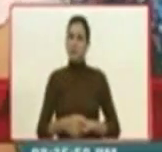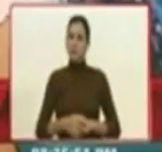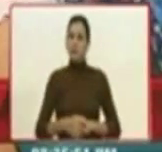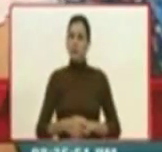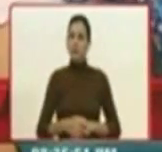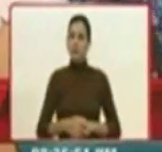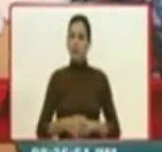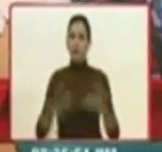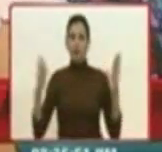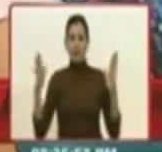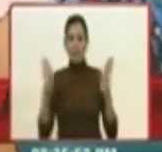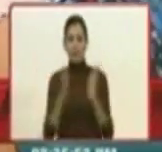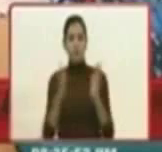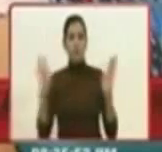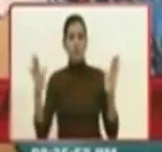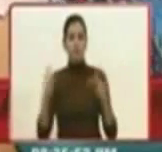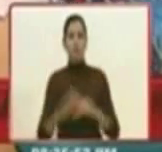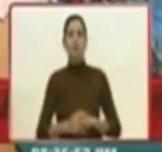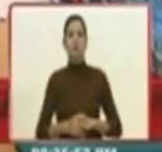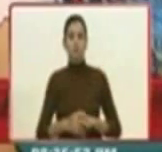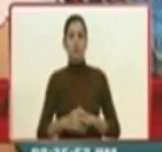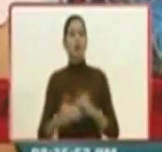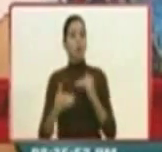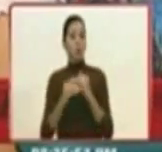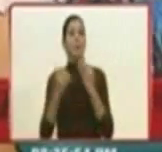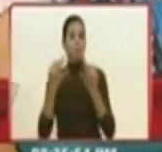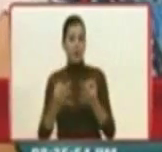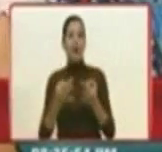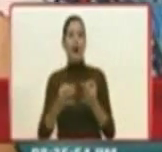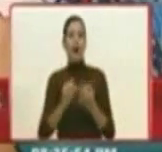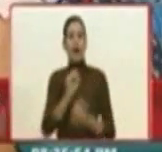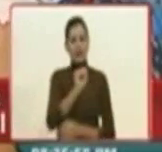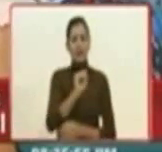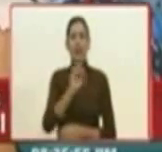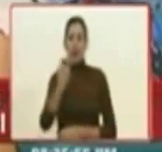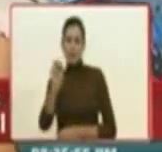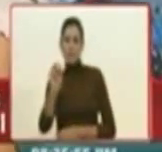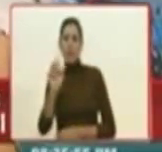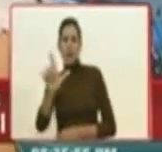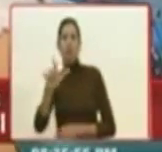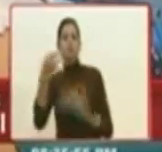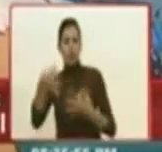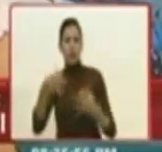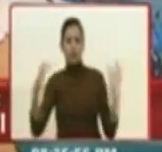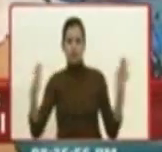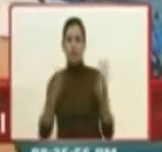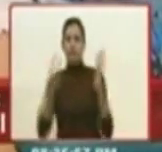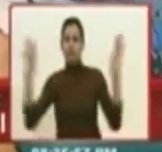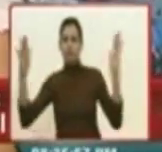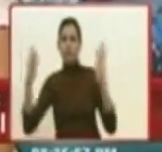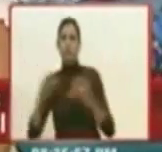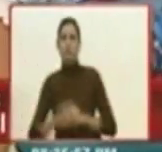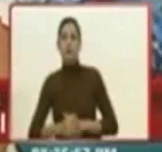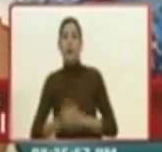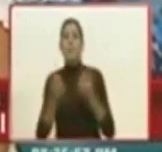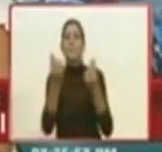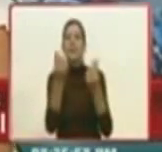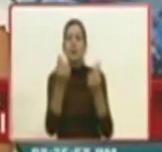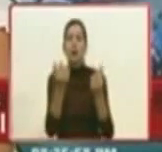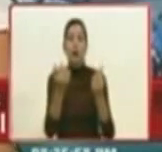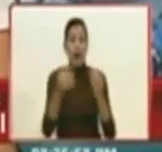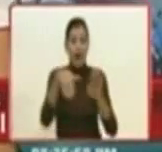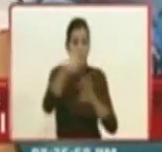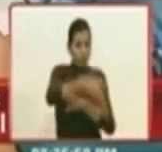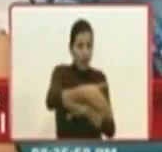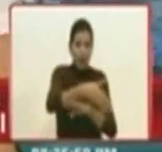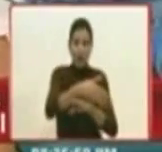Los tamaños tienen que ver con las tallas, o sea, son tallas completas. Y bueno, en cuanto a los precios, a comparación